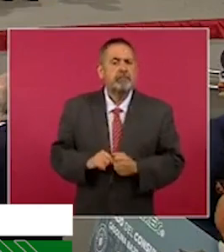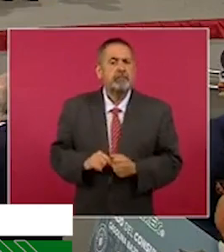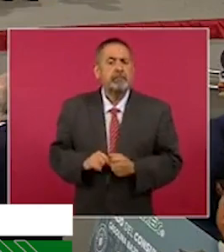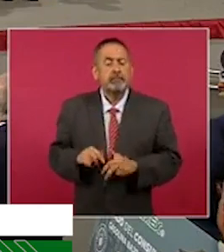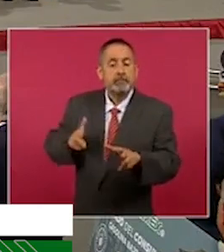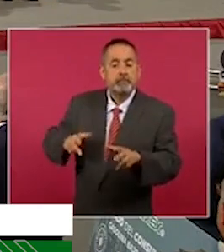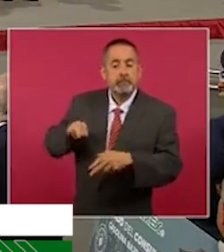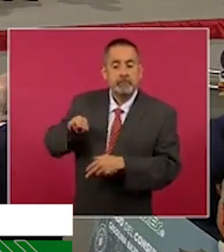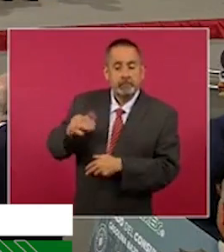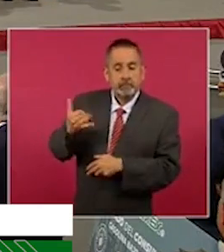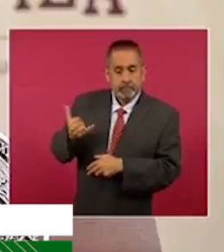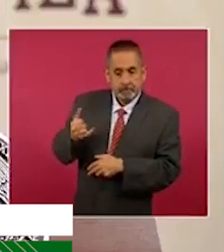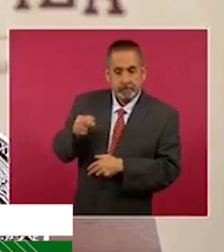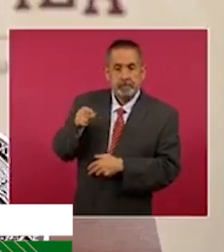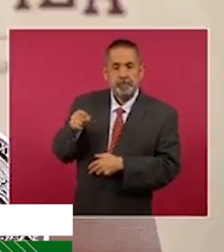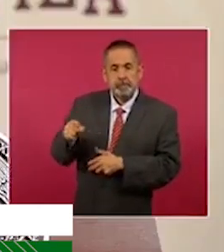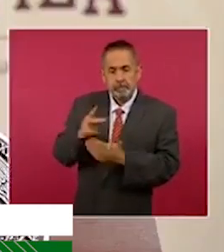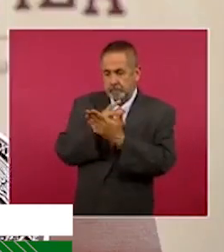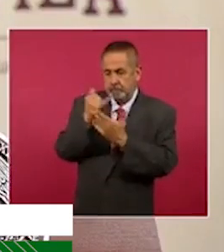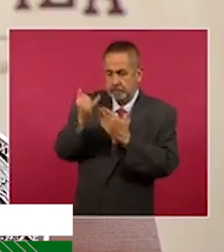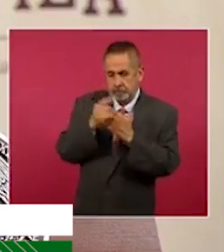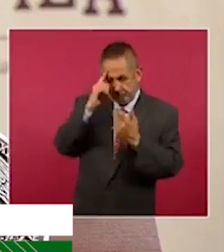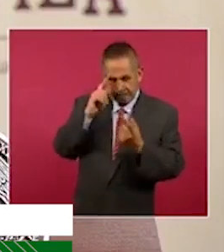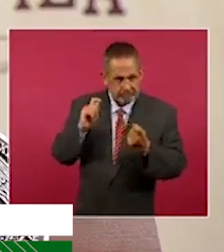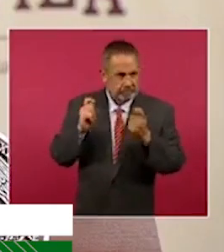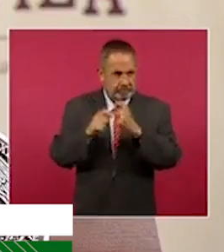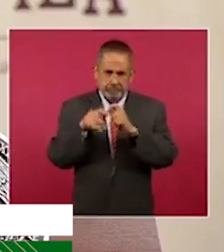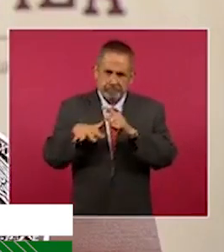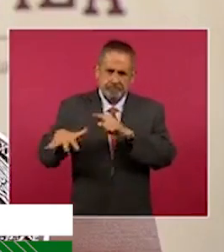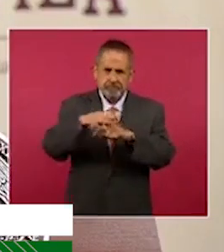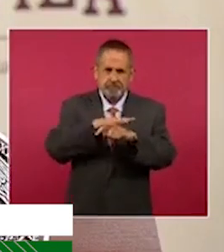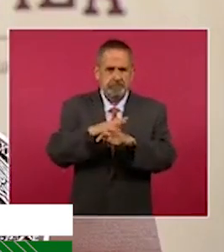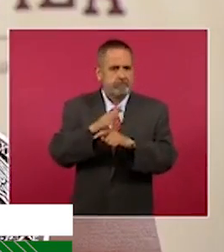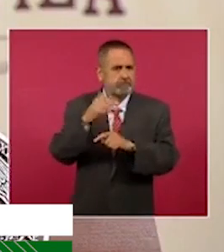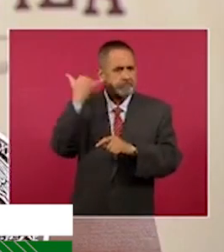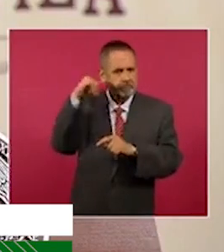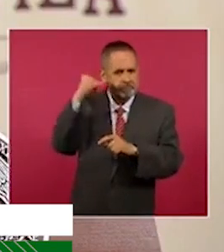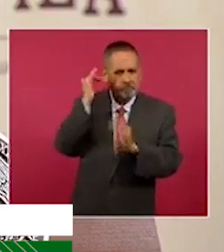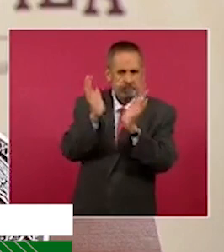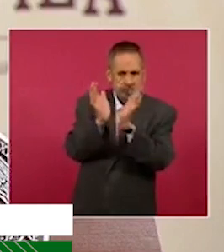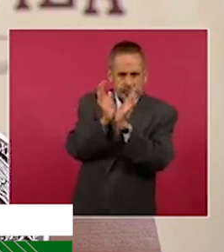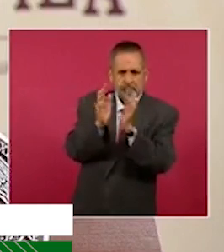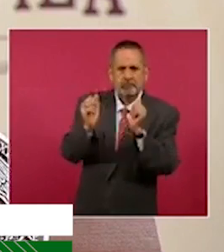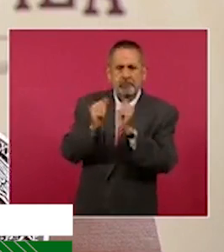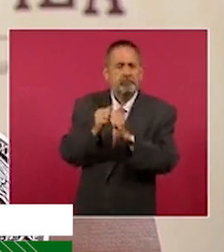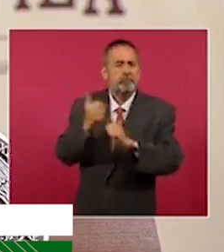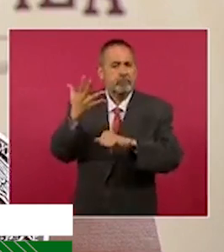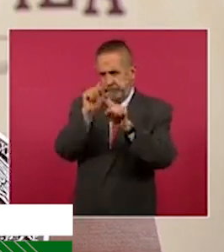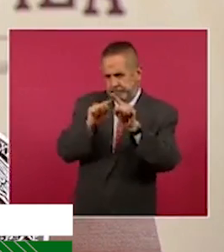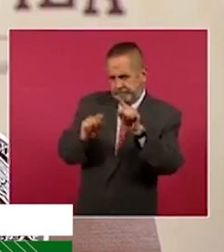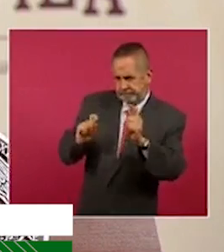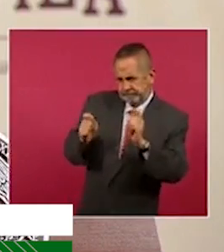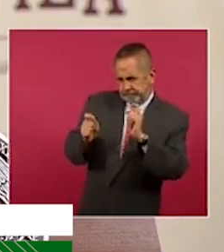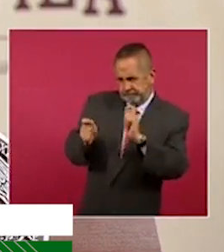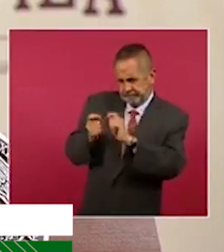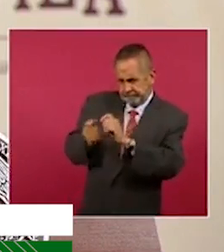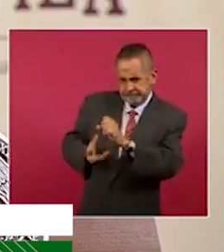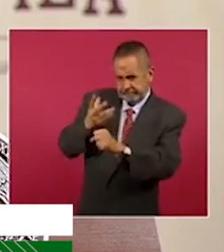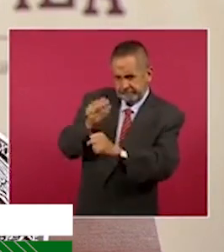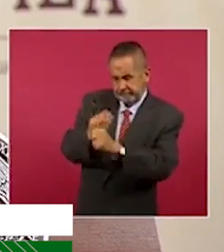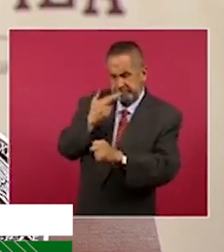Tren Maya, proyecto de transformación de la península de Yucatán y cinco estados del sur-sureste, es la